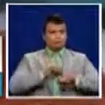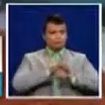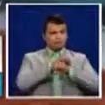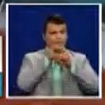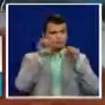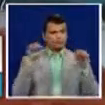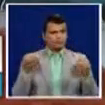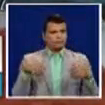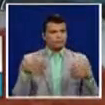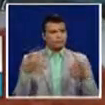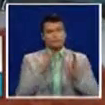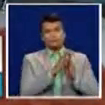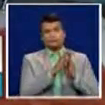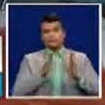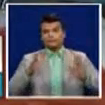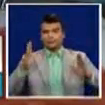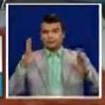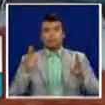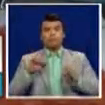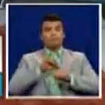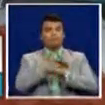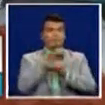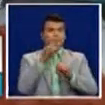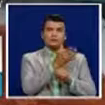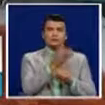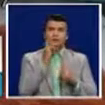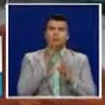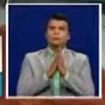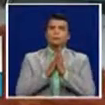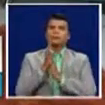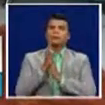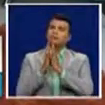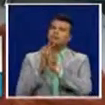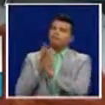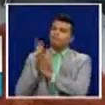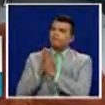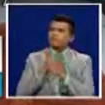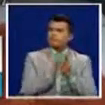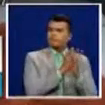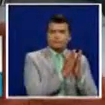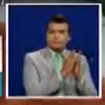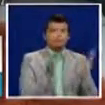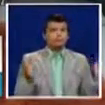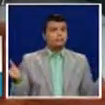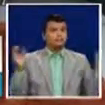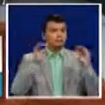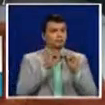Amaneciendo es la franja de la mañana que ustedes esperan para estar informados y para